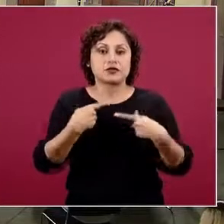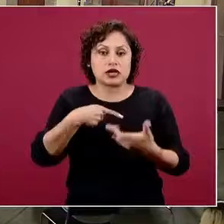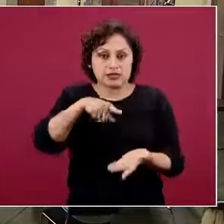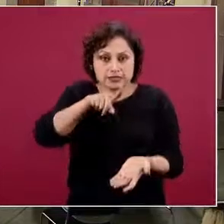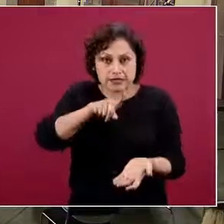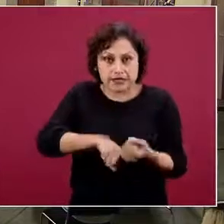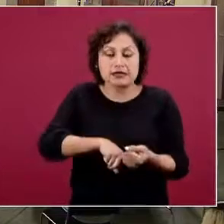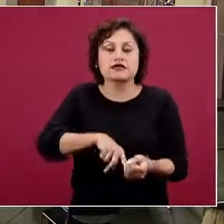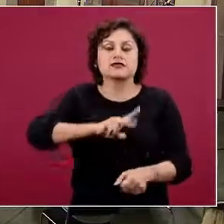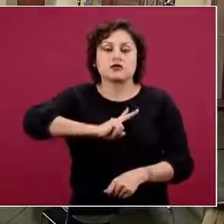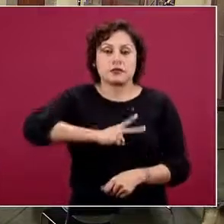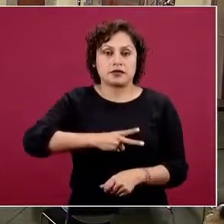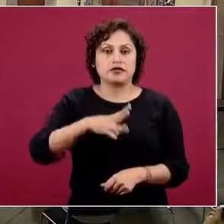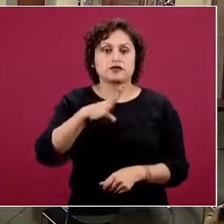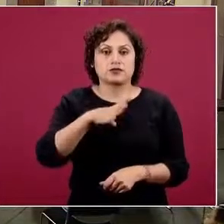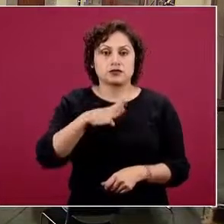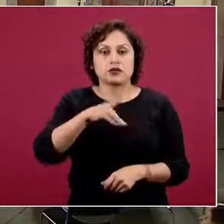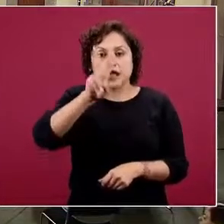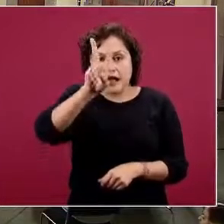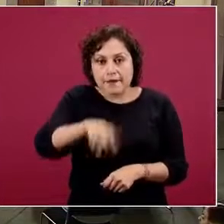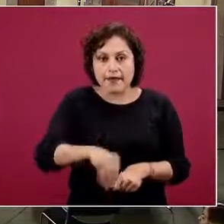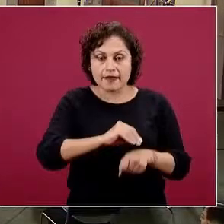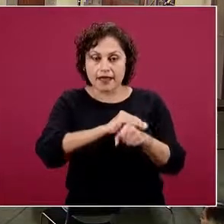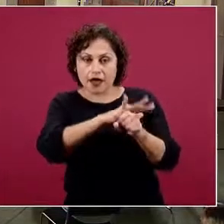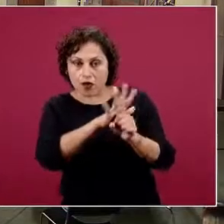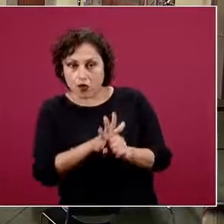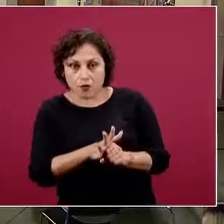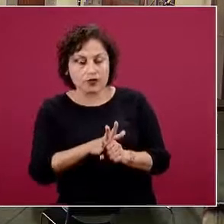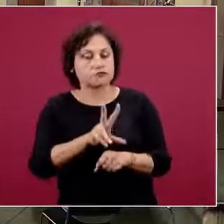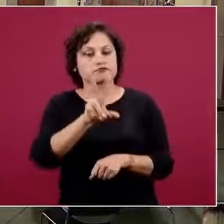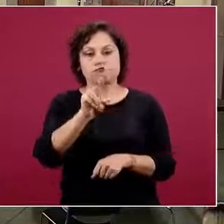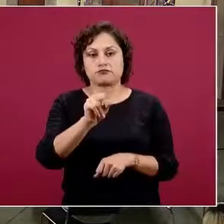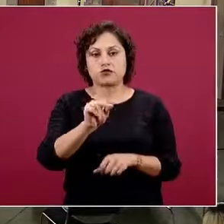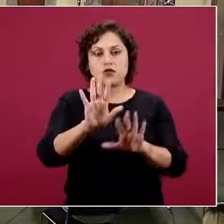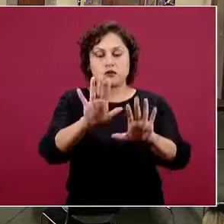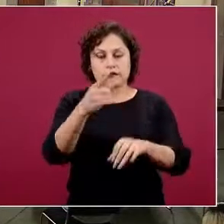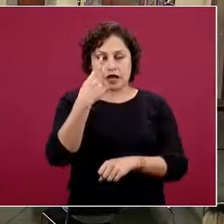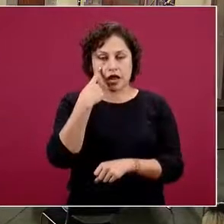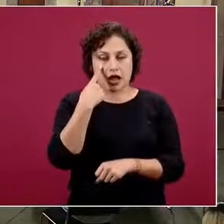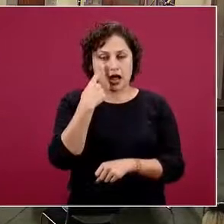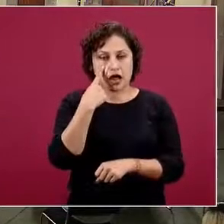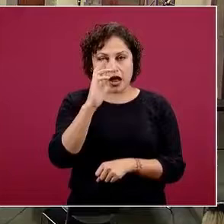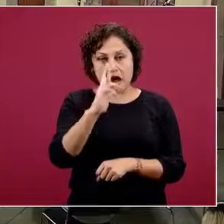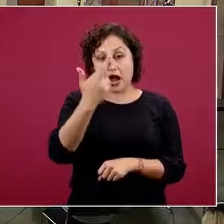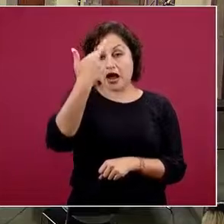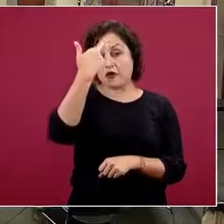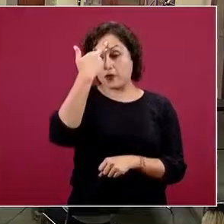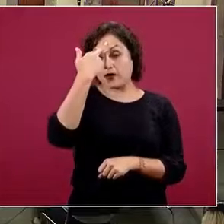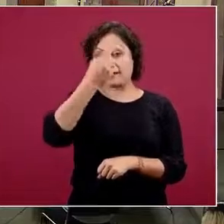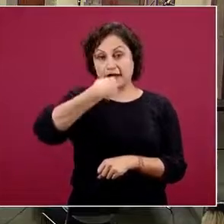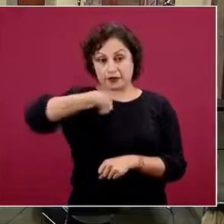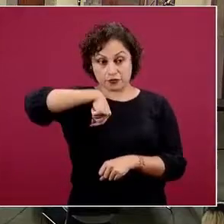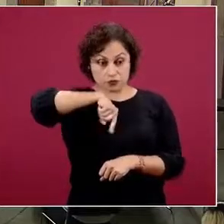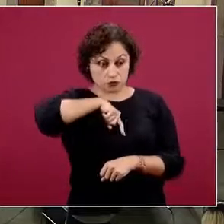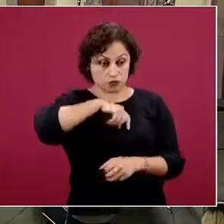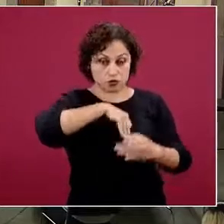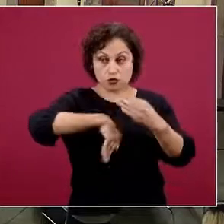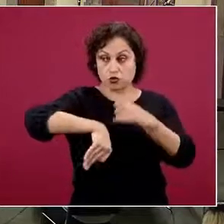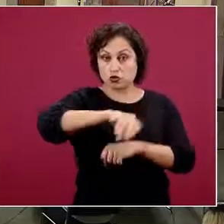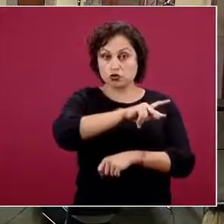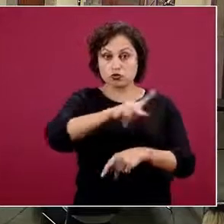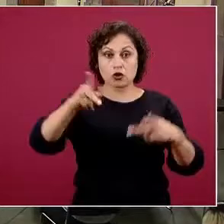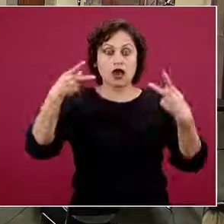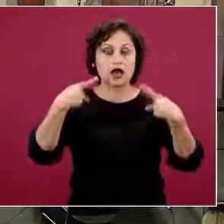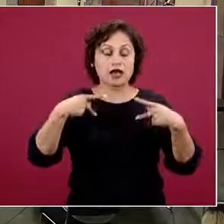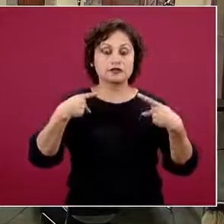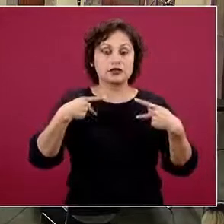eran realmente casos de COVID-19. Recordemos que cualquiera de nosotros, hayamos o no tenido la